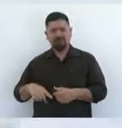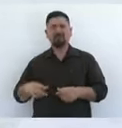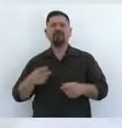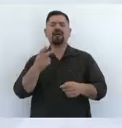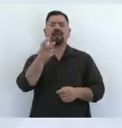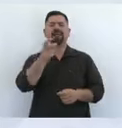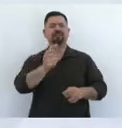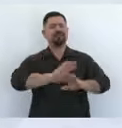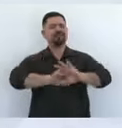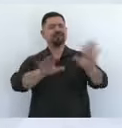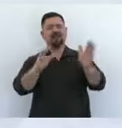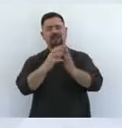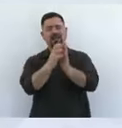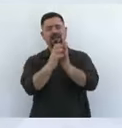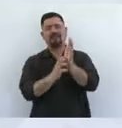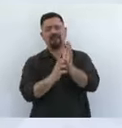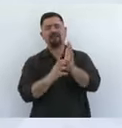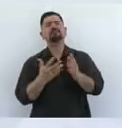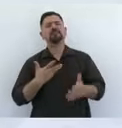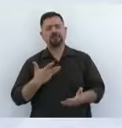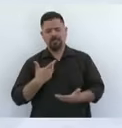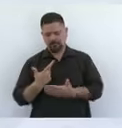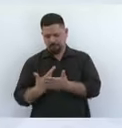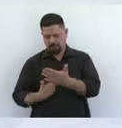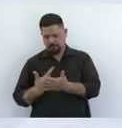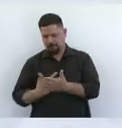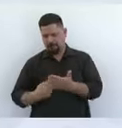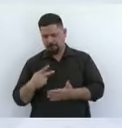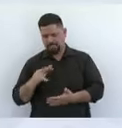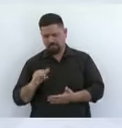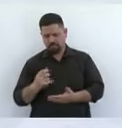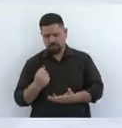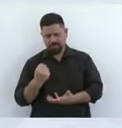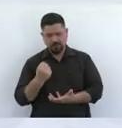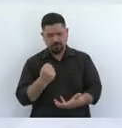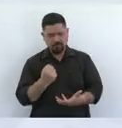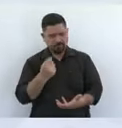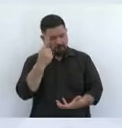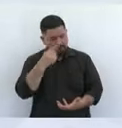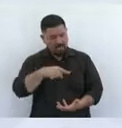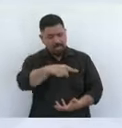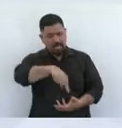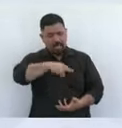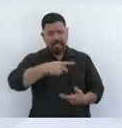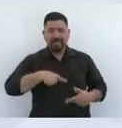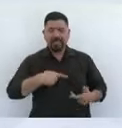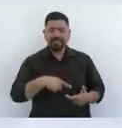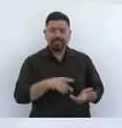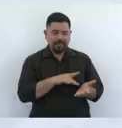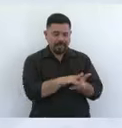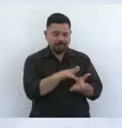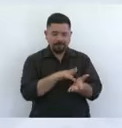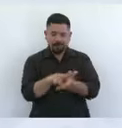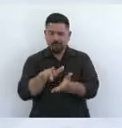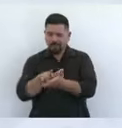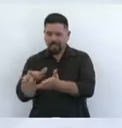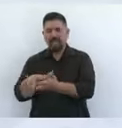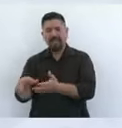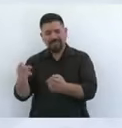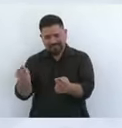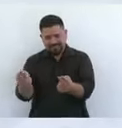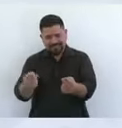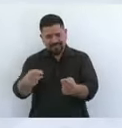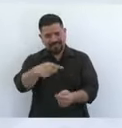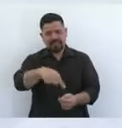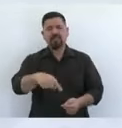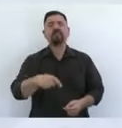y se tiene presupuesto para atender las necesidades de la gente. Aquí